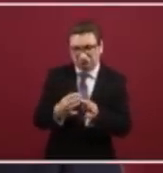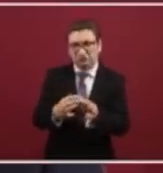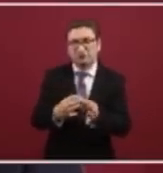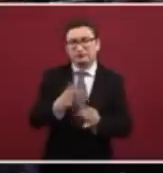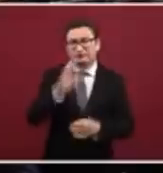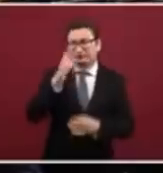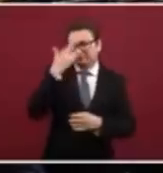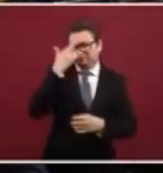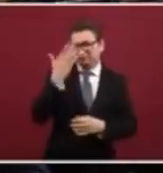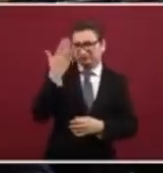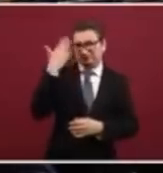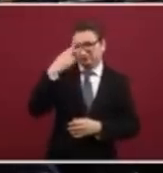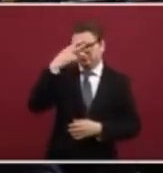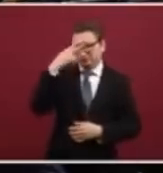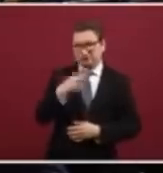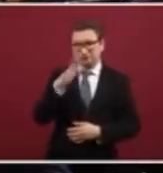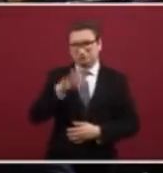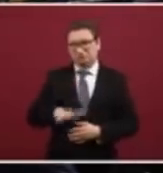para